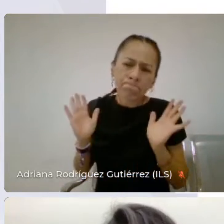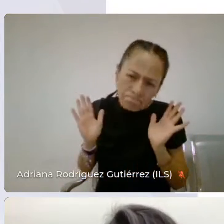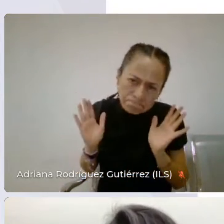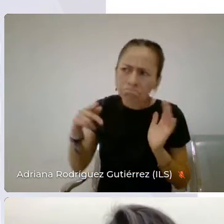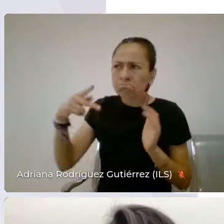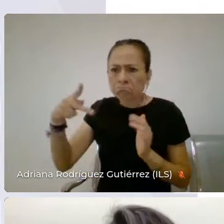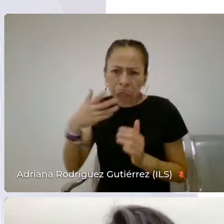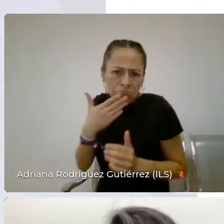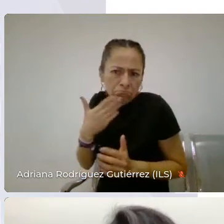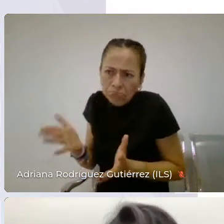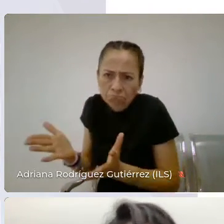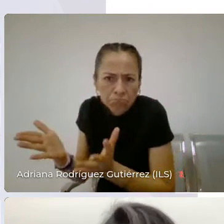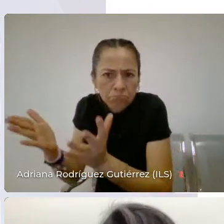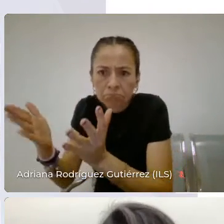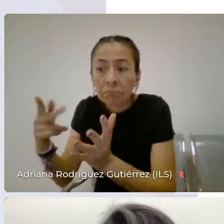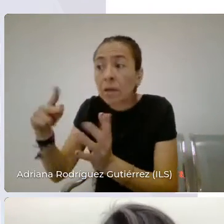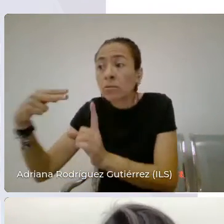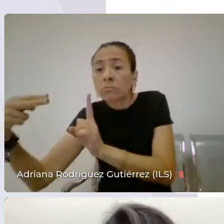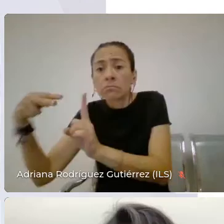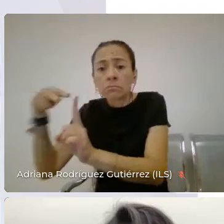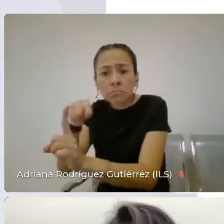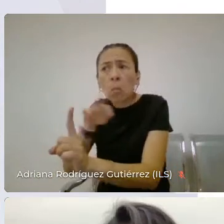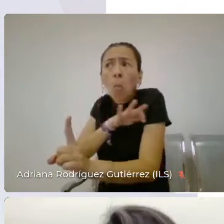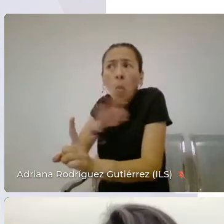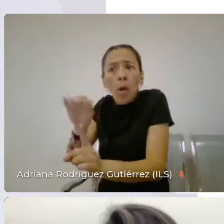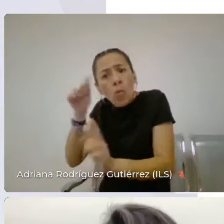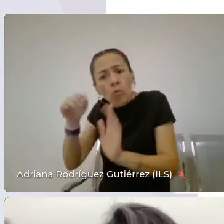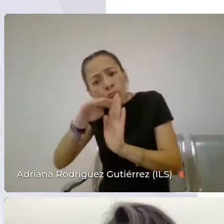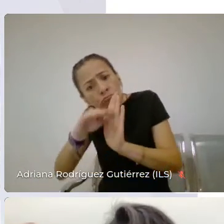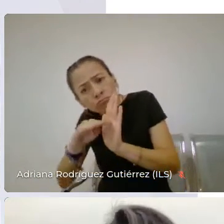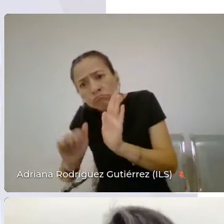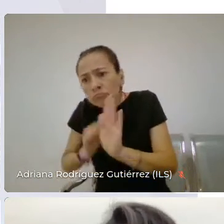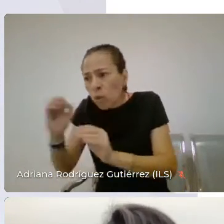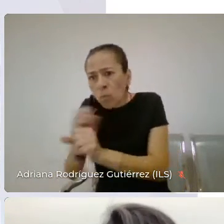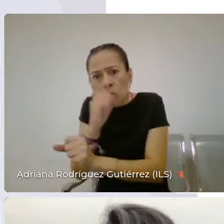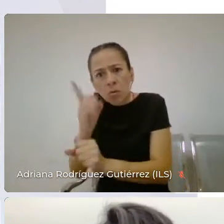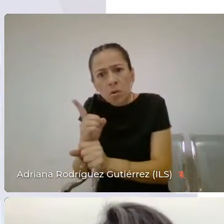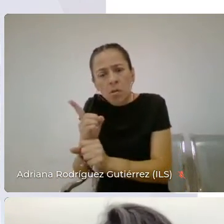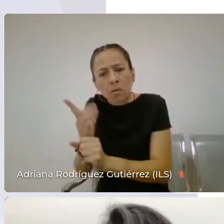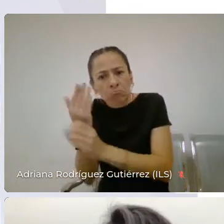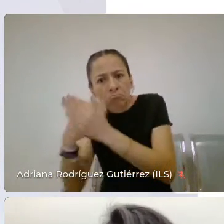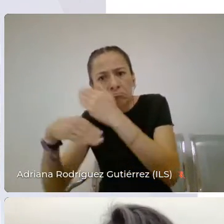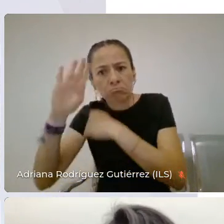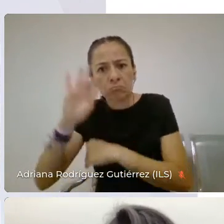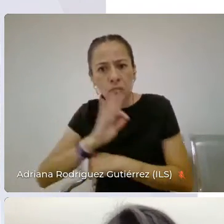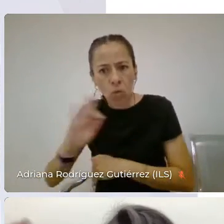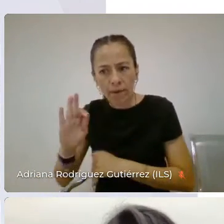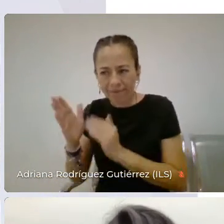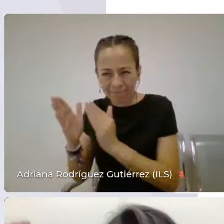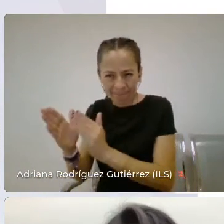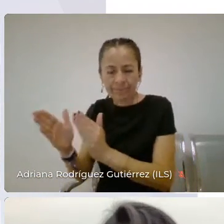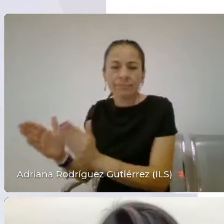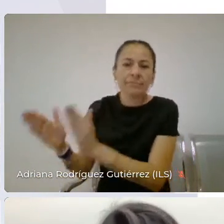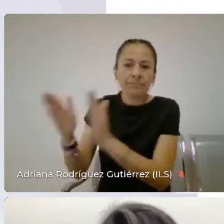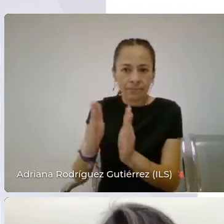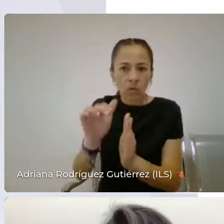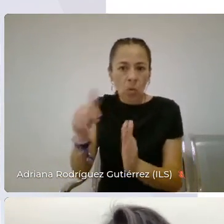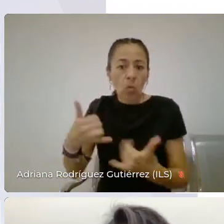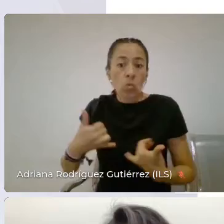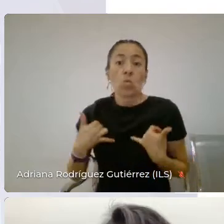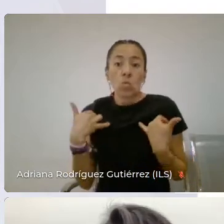realidades en pro de que tengas acceso a oportunidades. Y lo otro interesante en el caso de las juventudes es adaptarnos a los canales